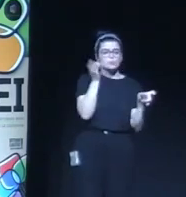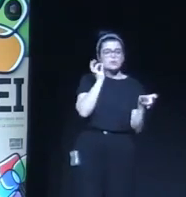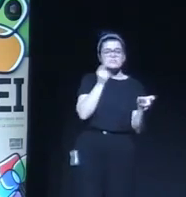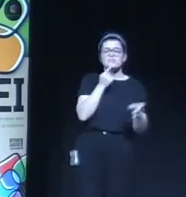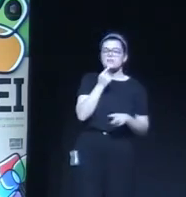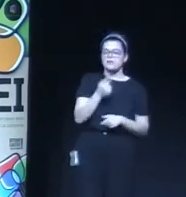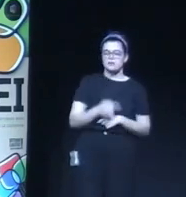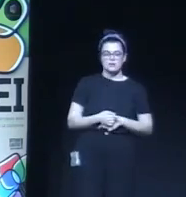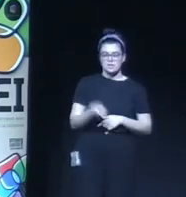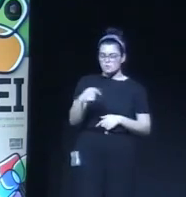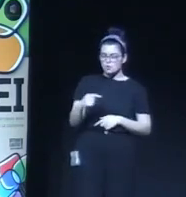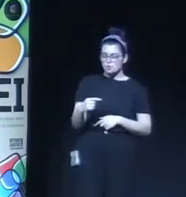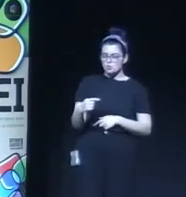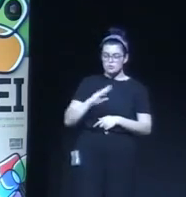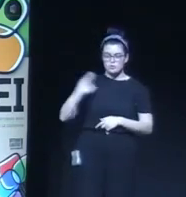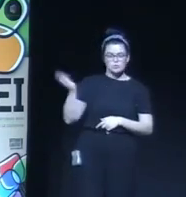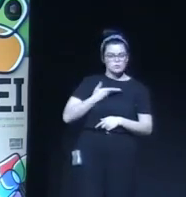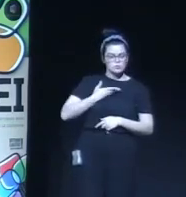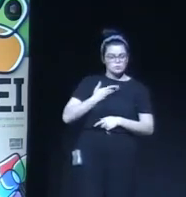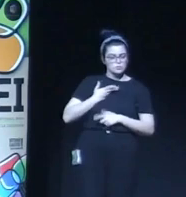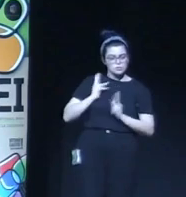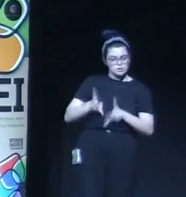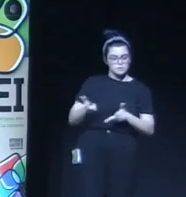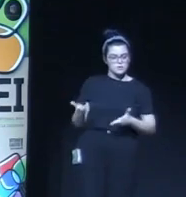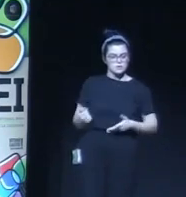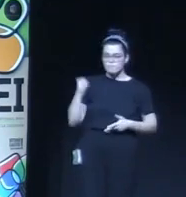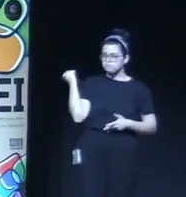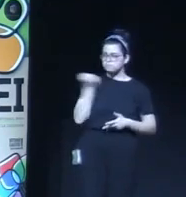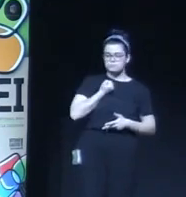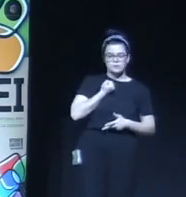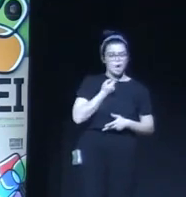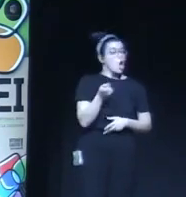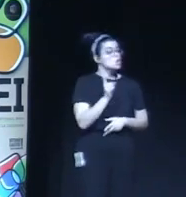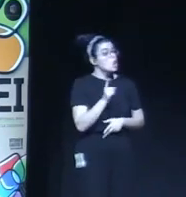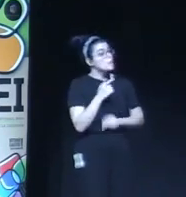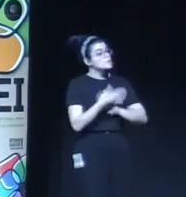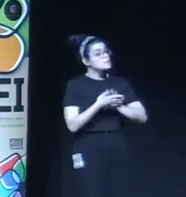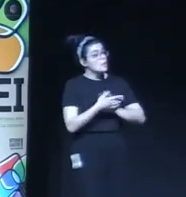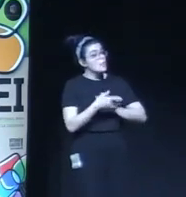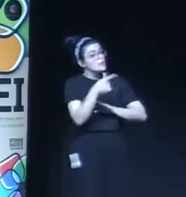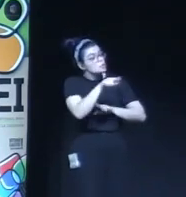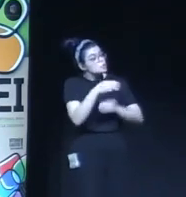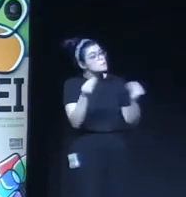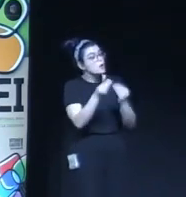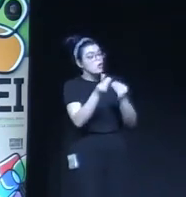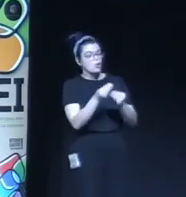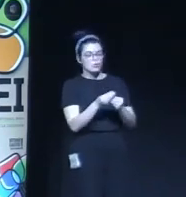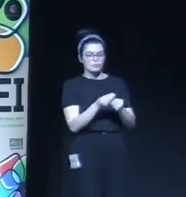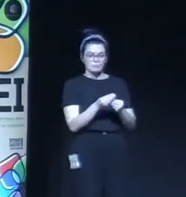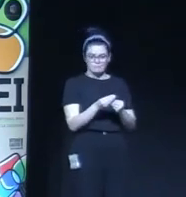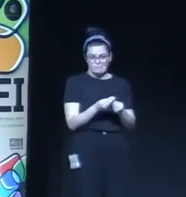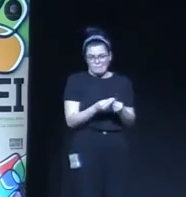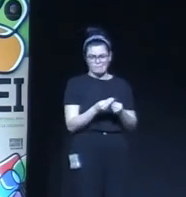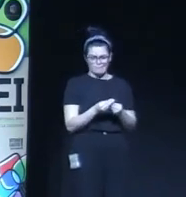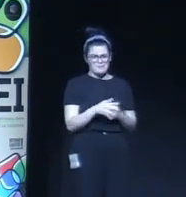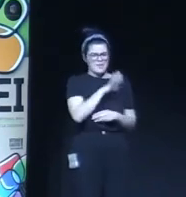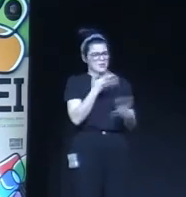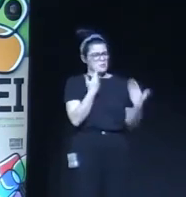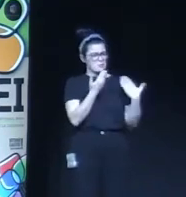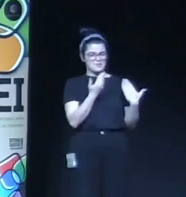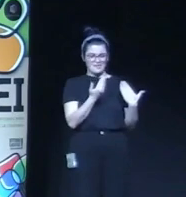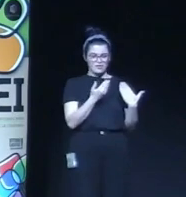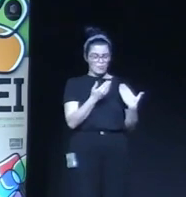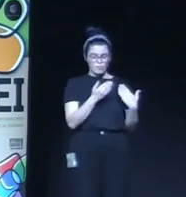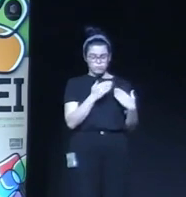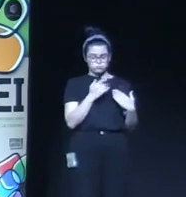es que nos estáis matando. Y no, pero es que hemos venido a hablar de que estéis mejor, ¿no? Claro. Y me parecía como esa conversación